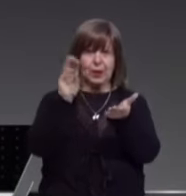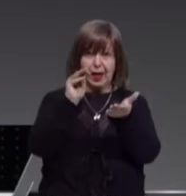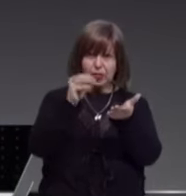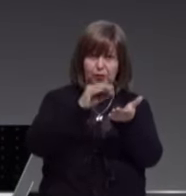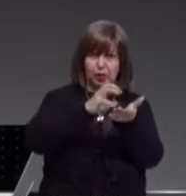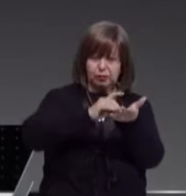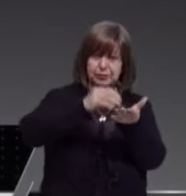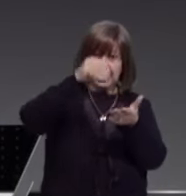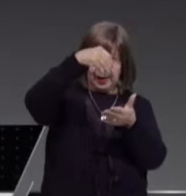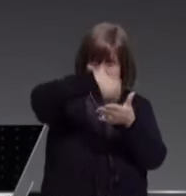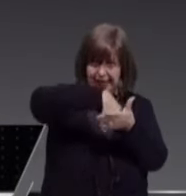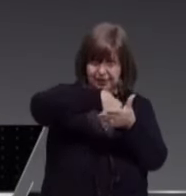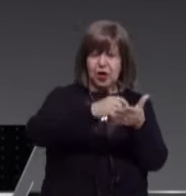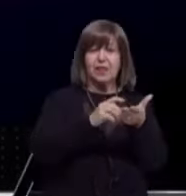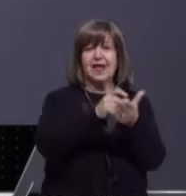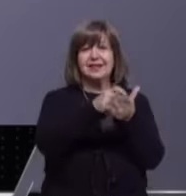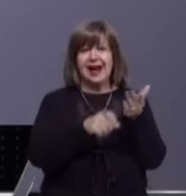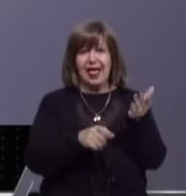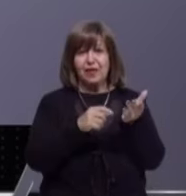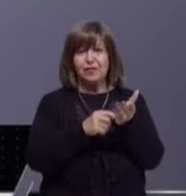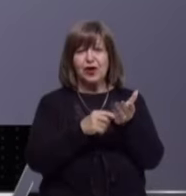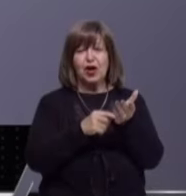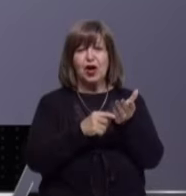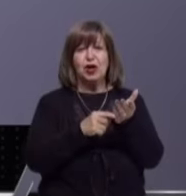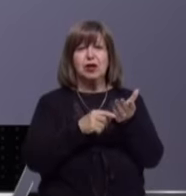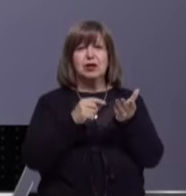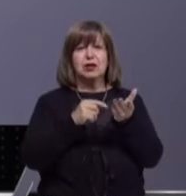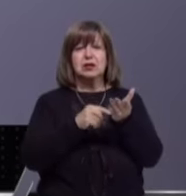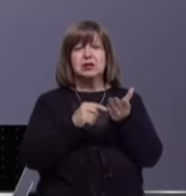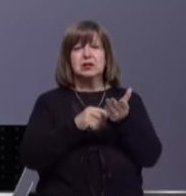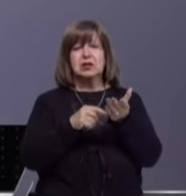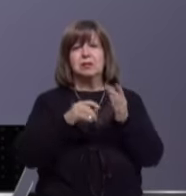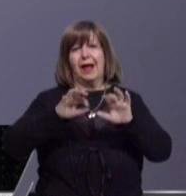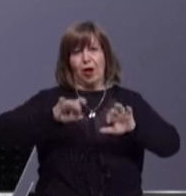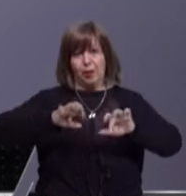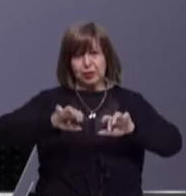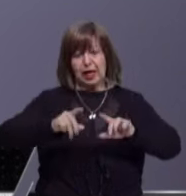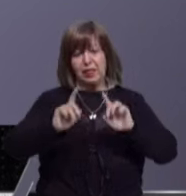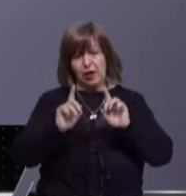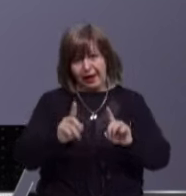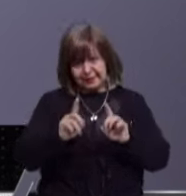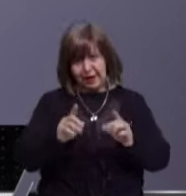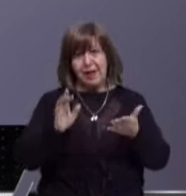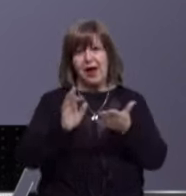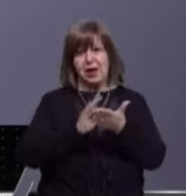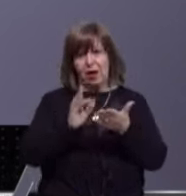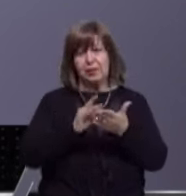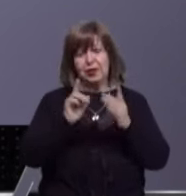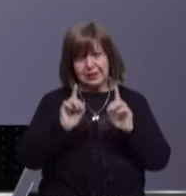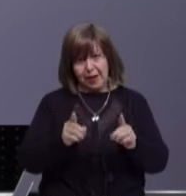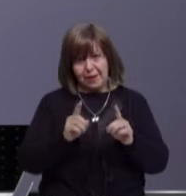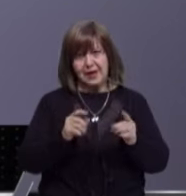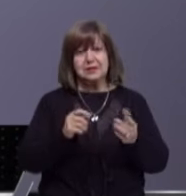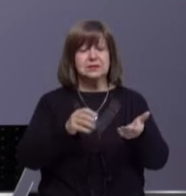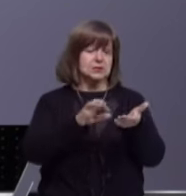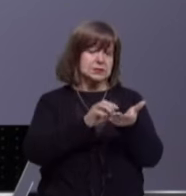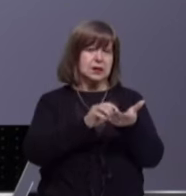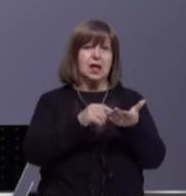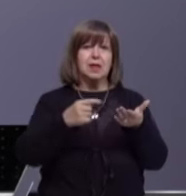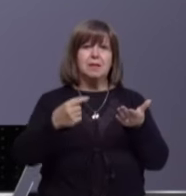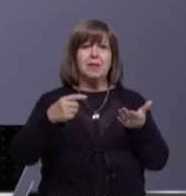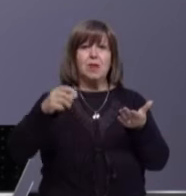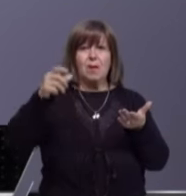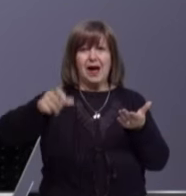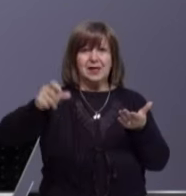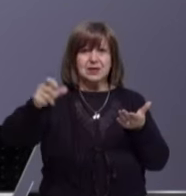esta aplicación, que está prevista tanto para dispositivos como PC, notebooks y también para celulares, el